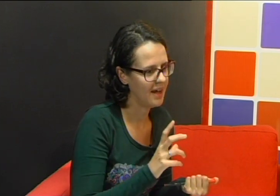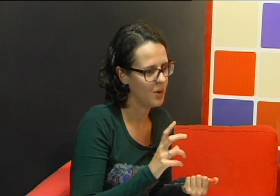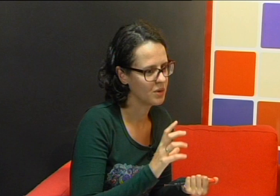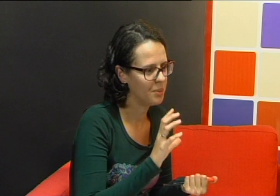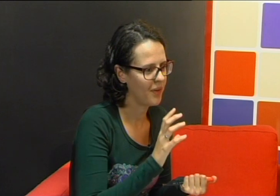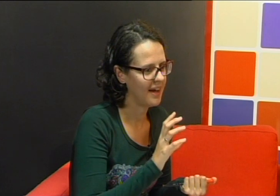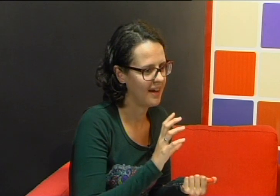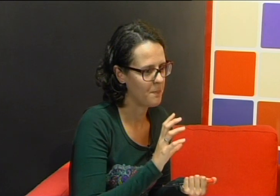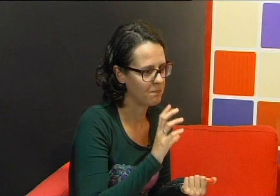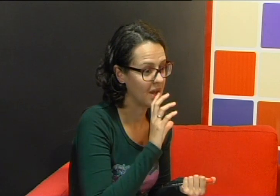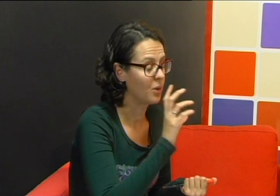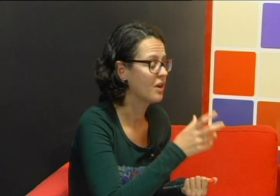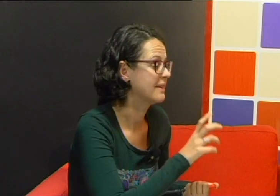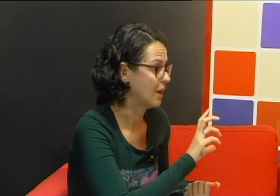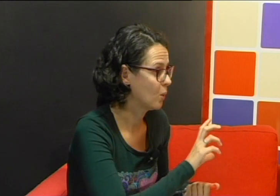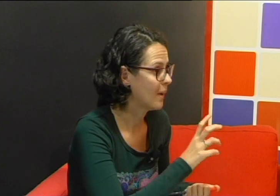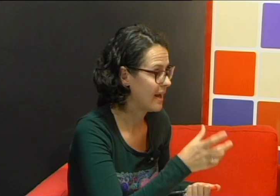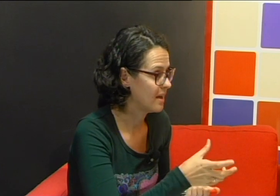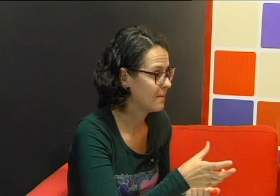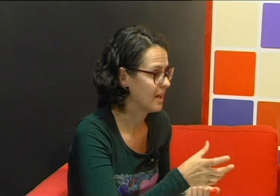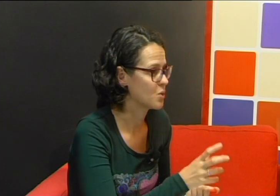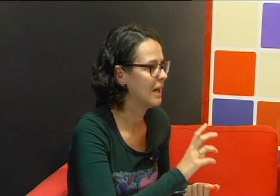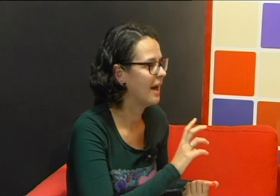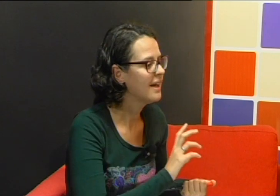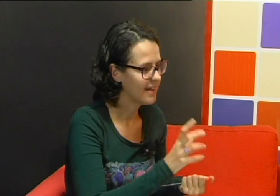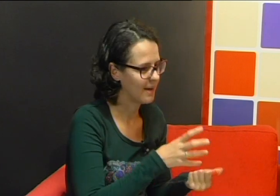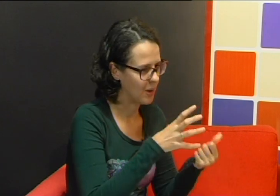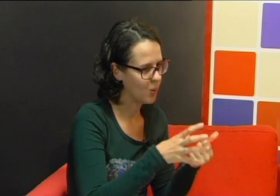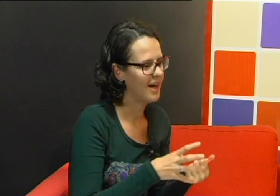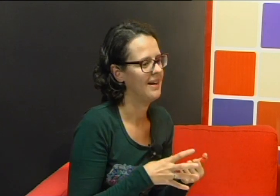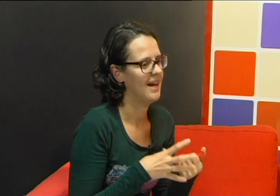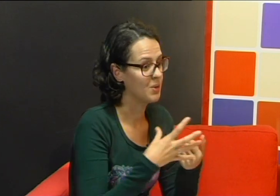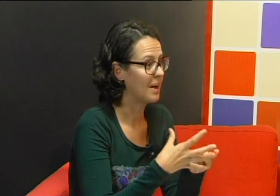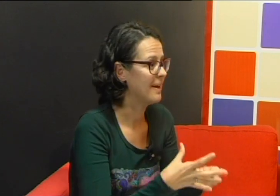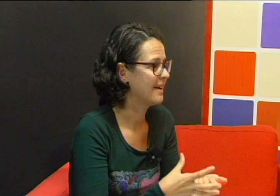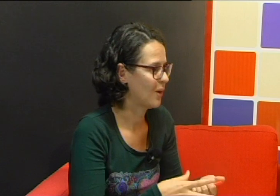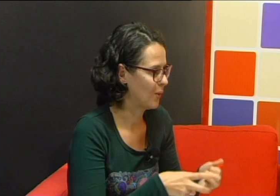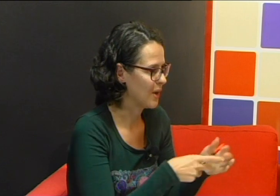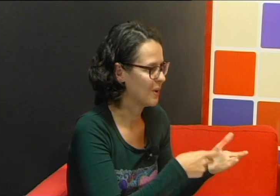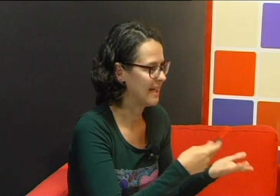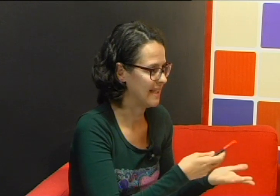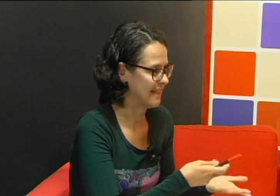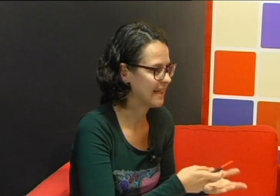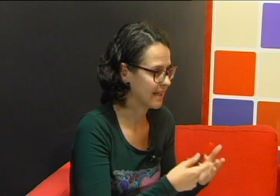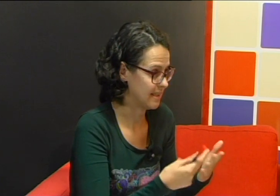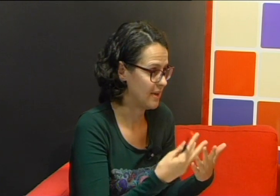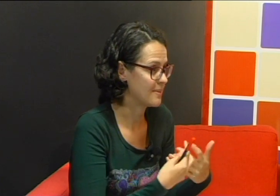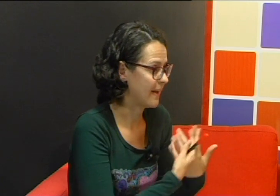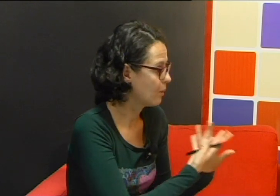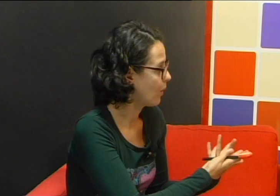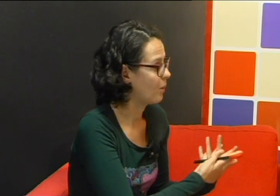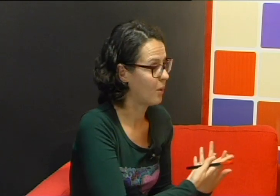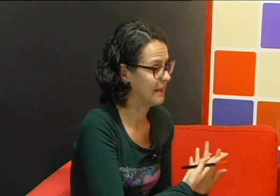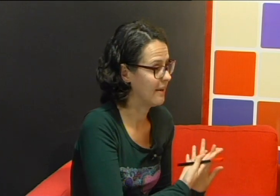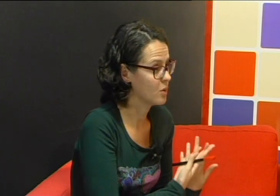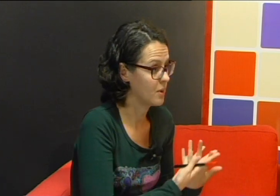ven un tipo de unión entre cuba y venezuela y que vinculan la ayuda médica con una ayuda estratégica que si bien es verdad